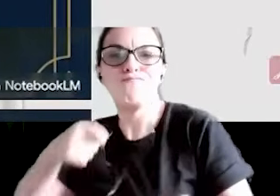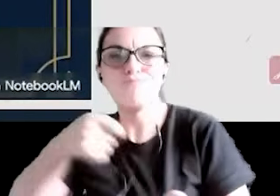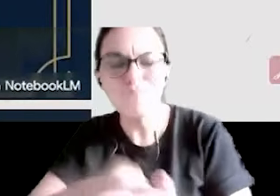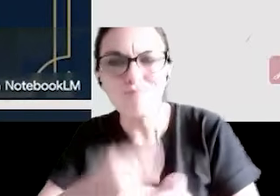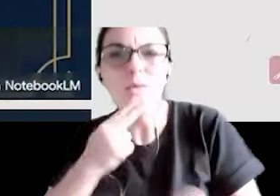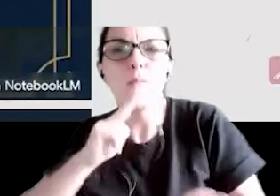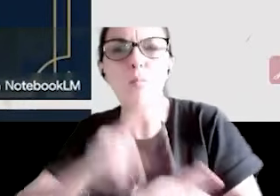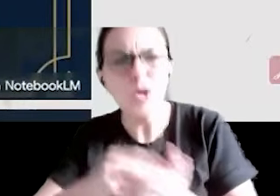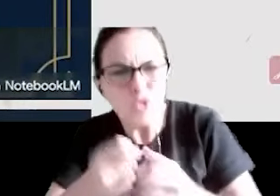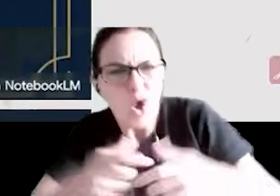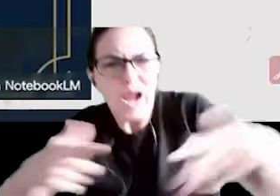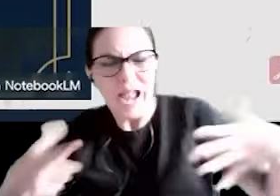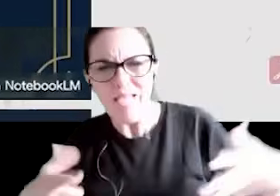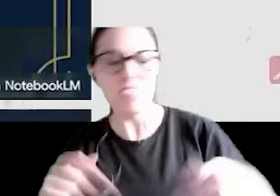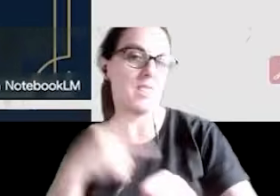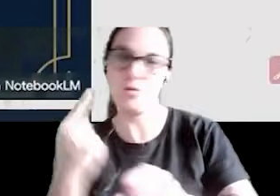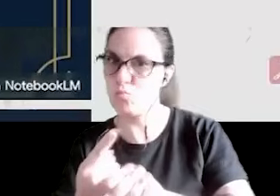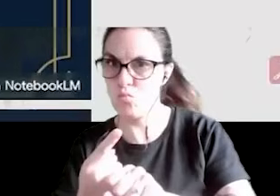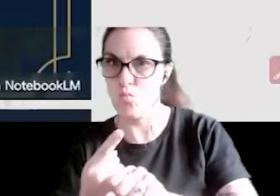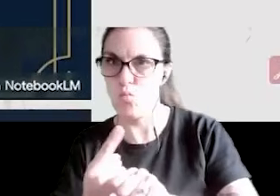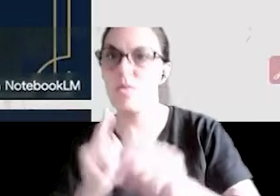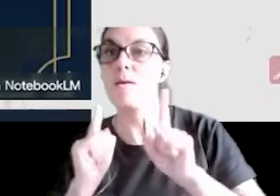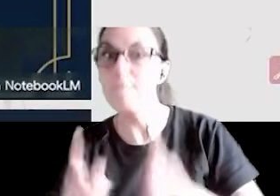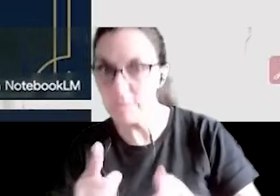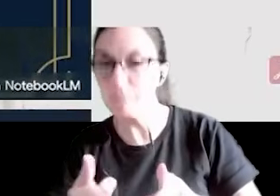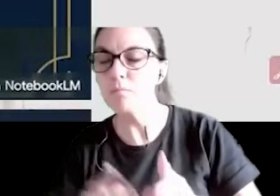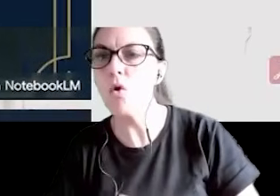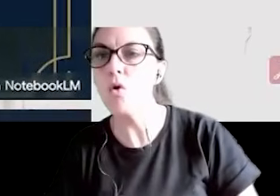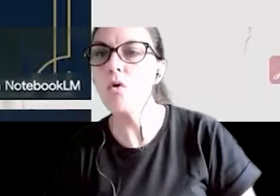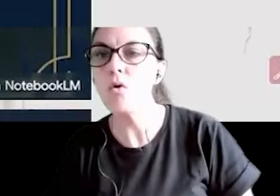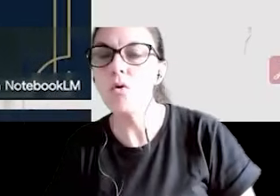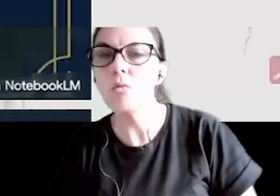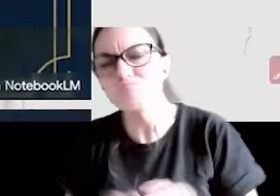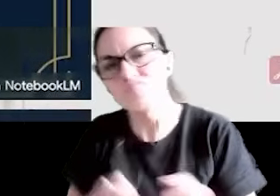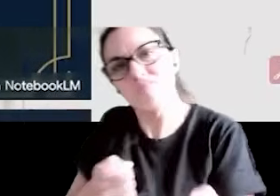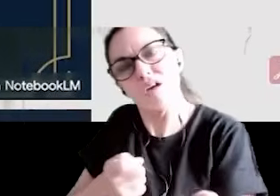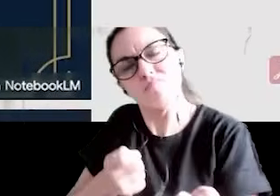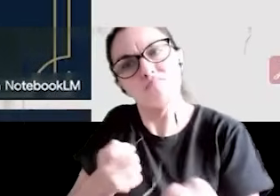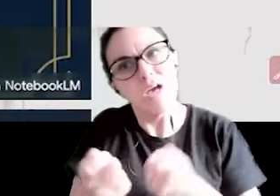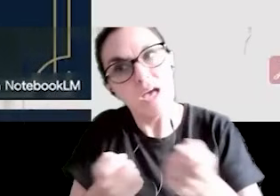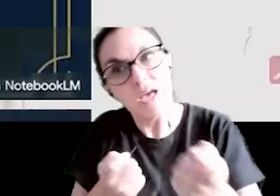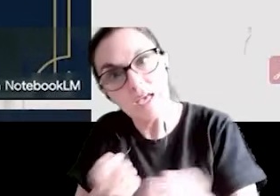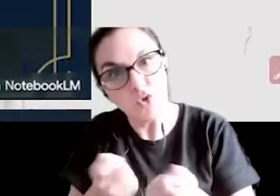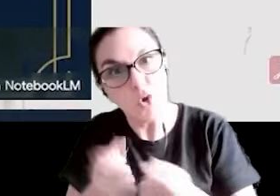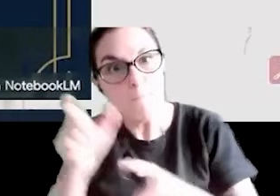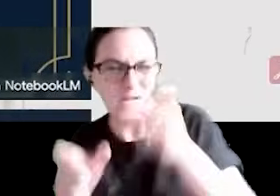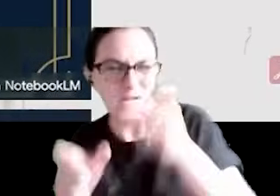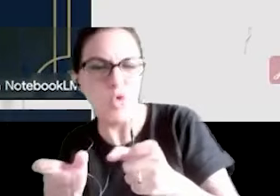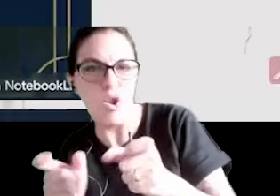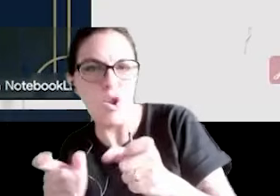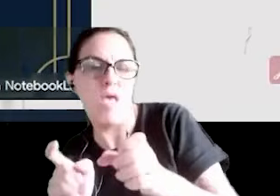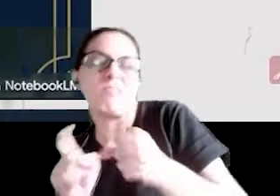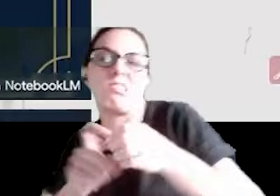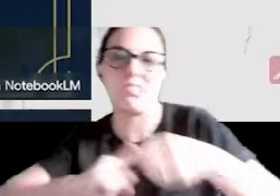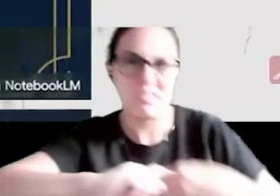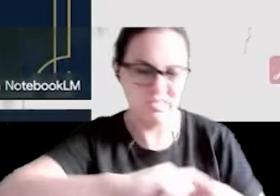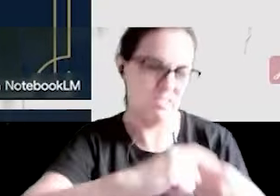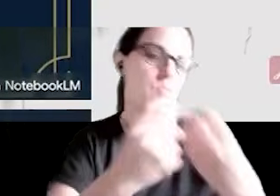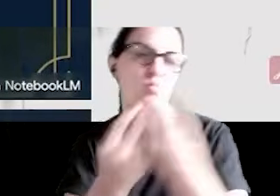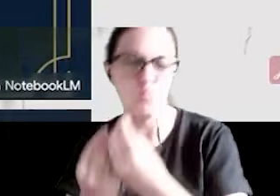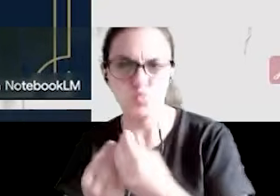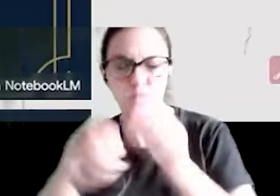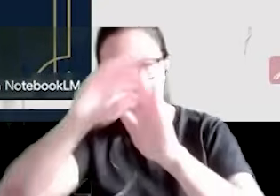Hay una segmentación que se realiza en cuanto a lo que es la gestión de la cartera de contribuyentes o del universo de